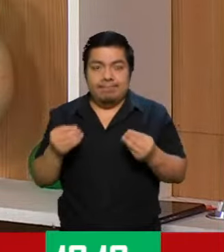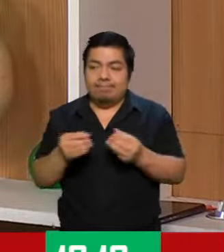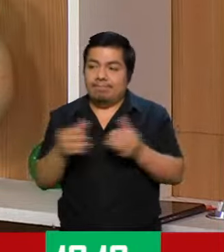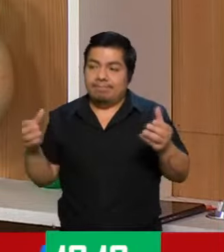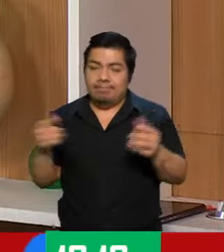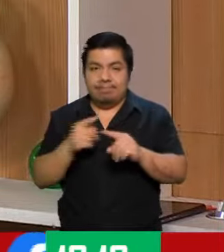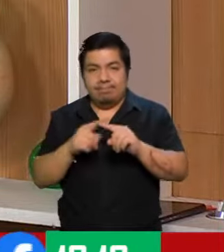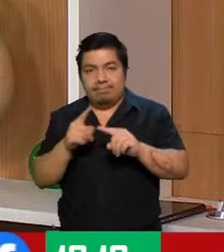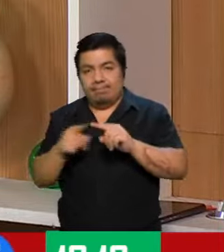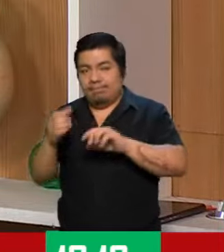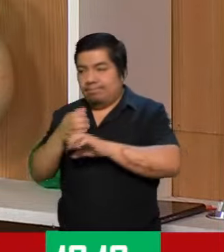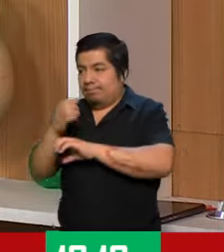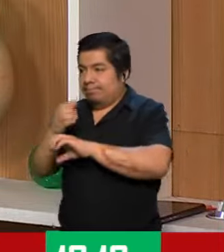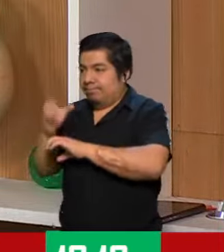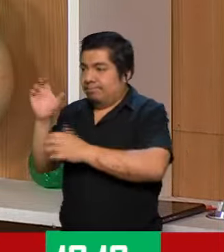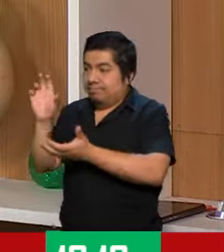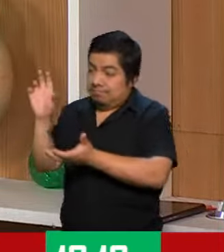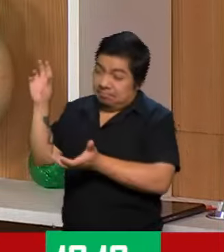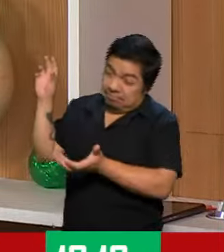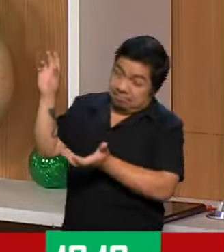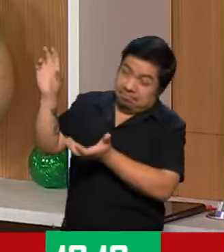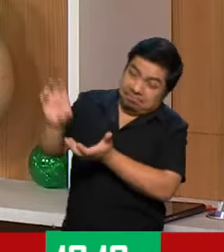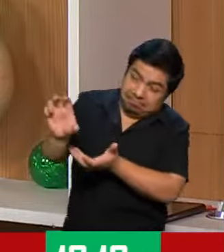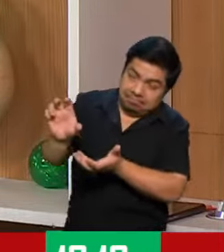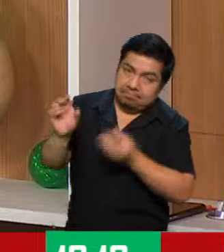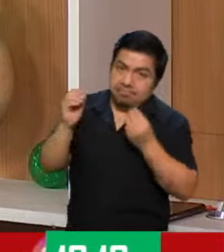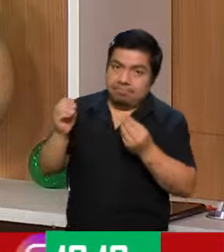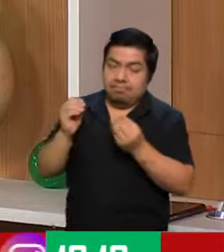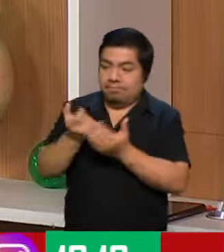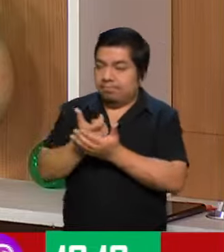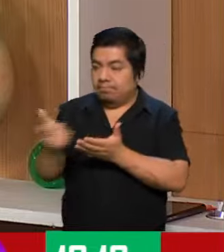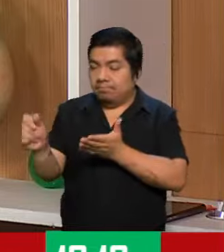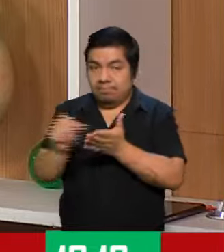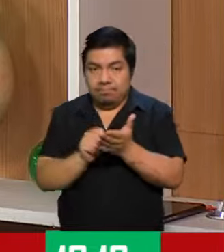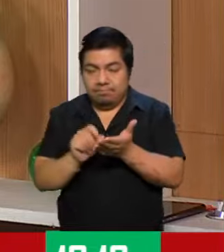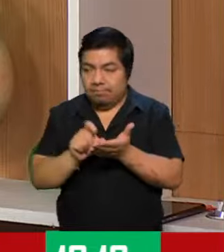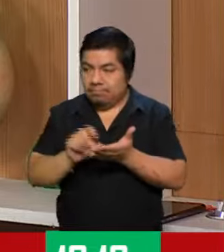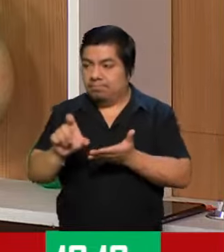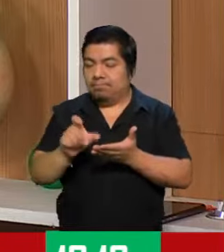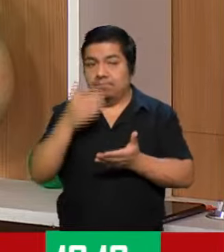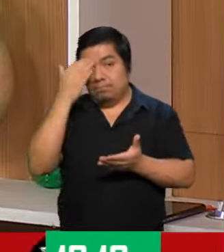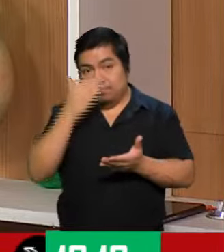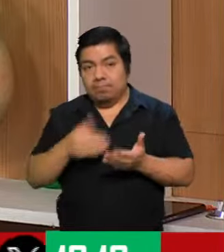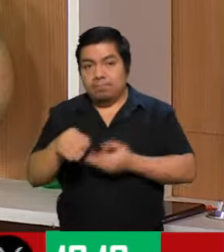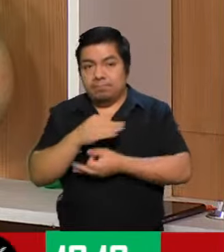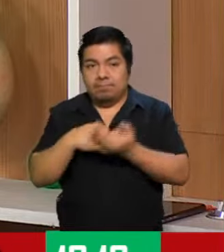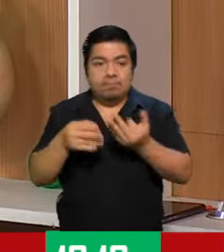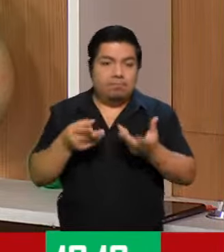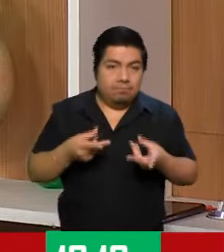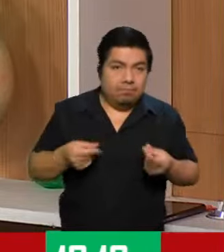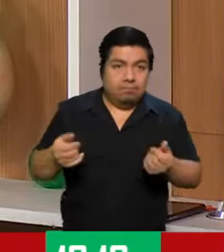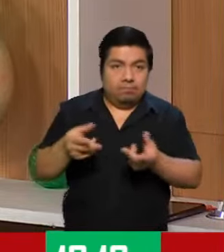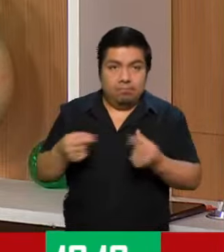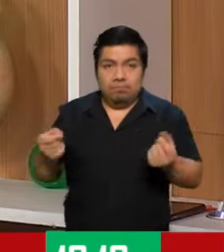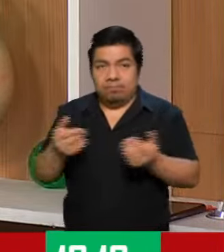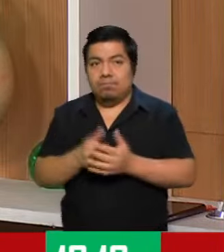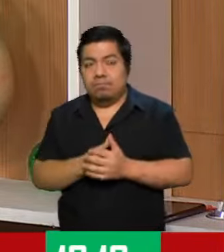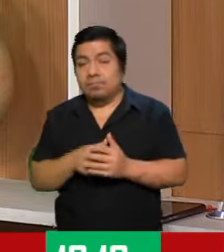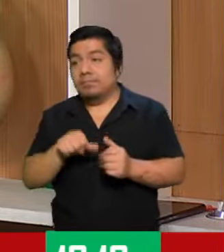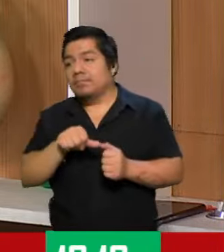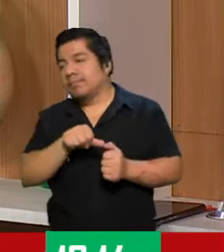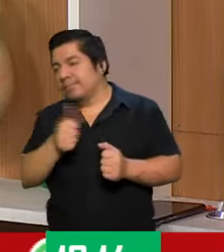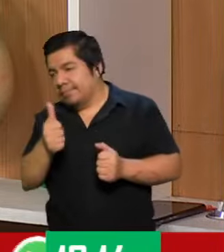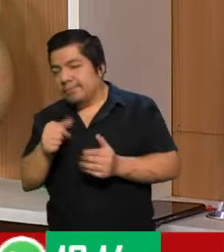los estados. Entonces, una inversión en el sueldo de la policía tiene un impacto fuerte en el gasto de la ciudad. Pero hay